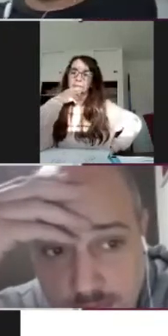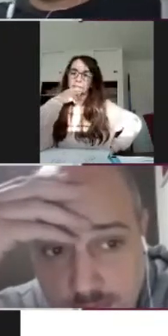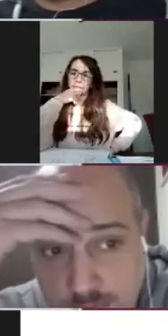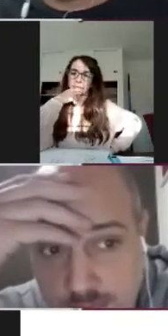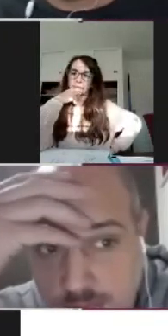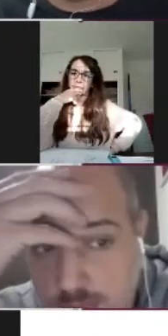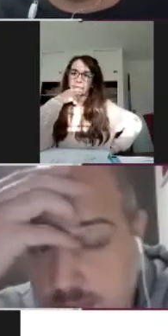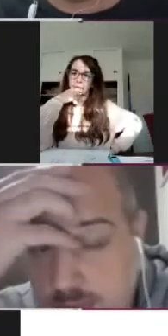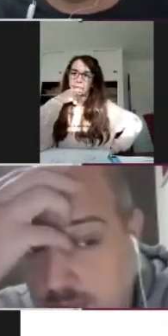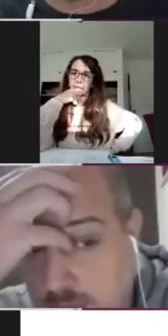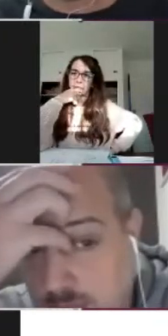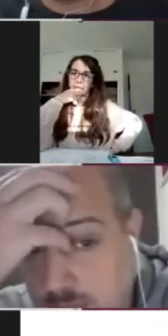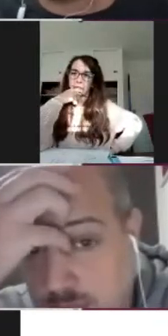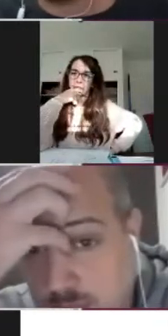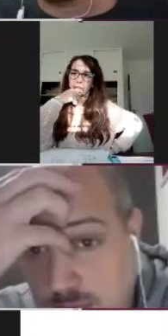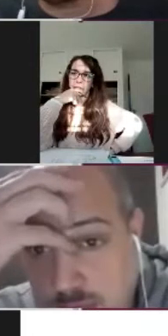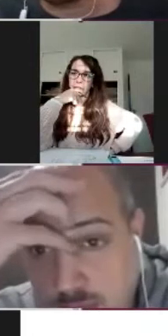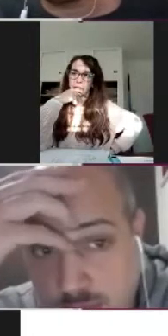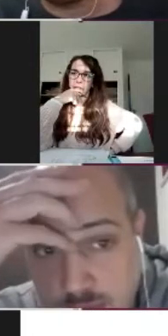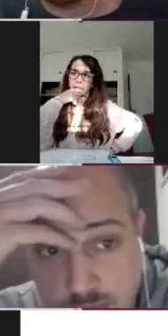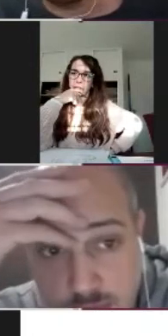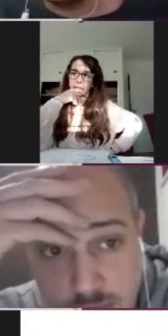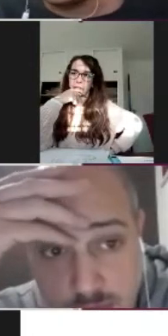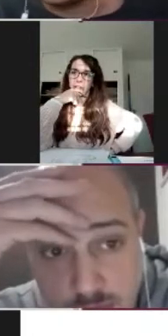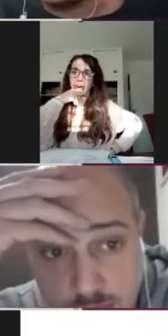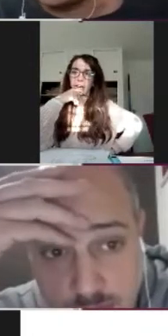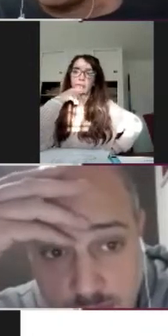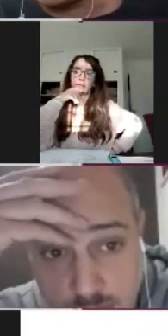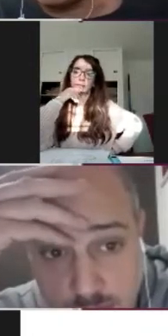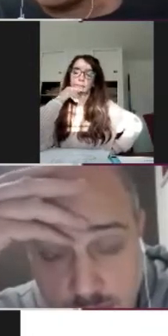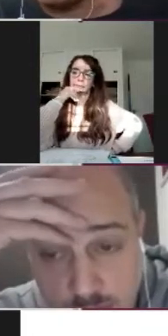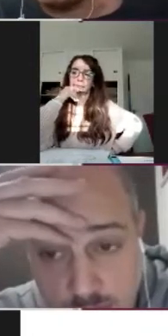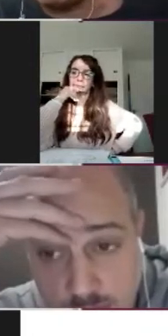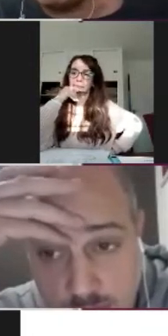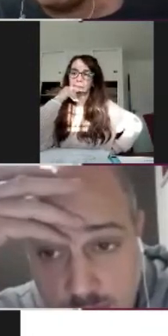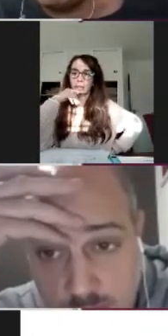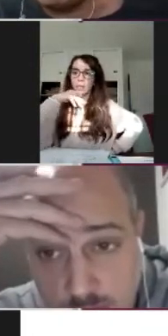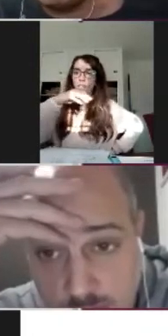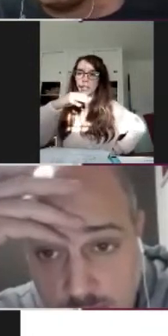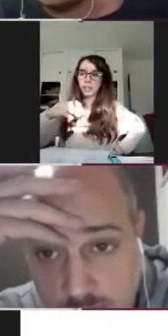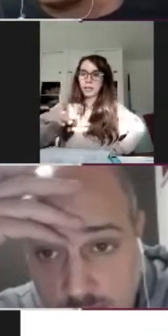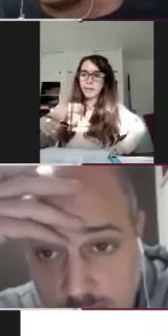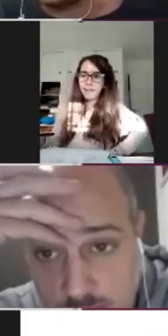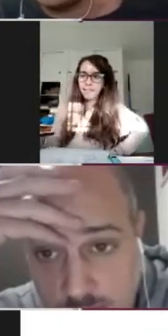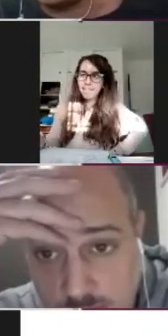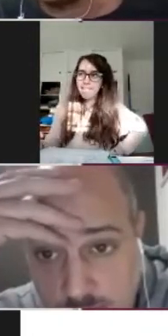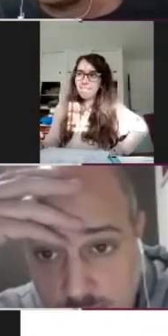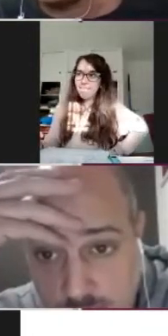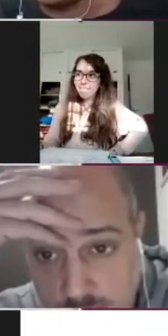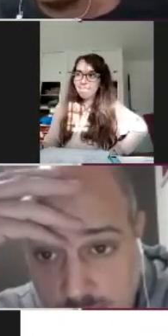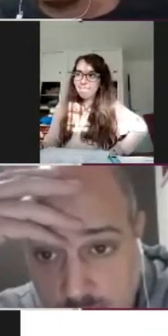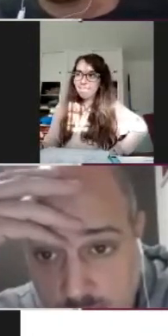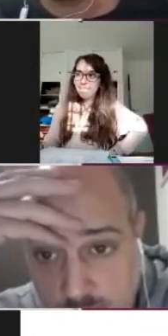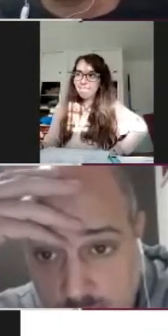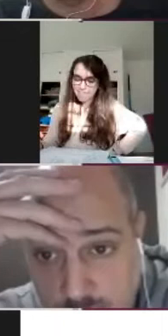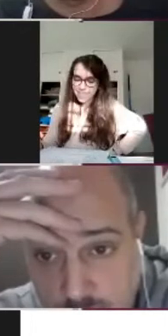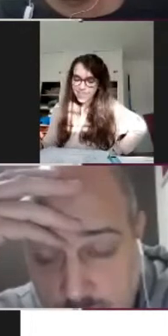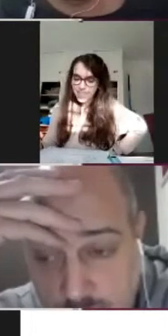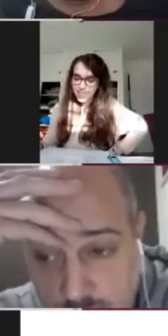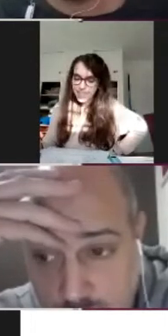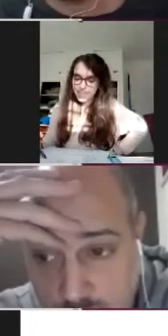relación, ¿ves? Que está toda la misma moneda, todo. Y acá te da más o menos, ¿ves? 400,